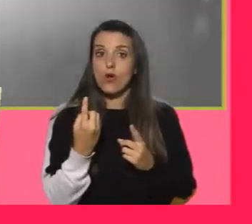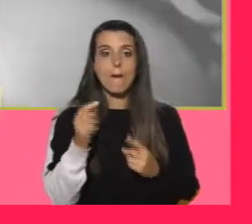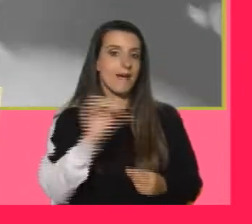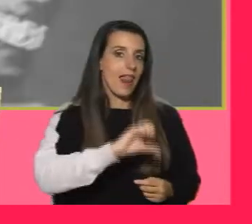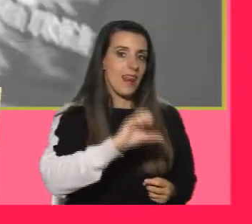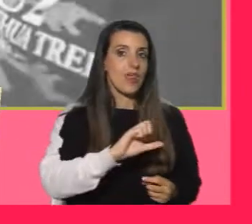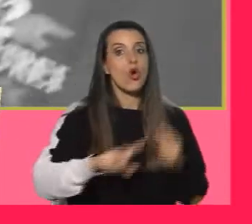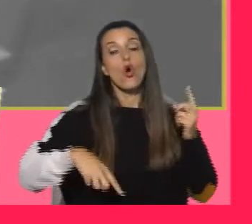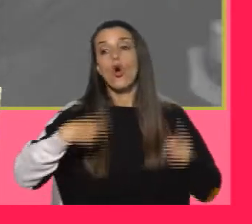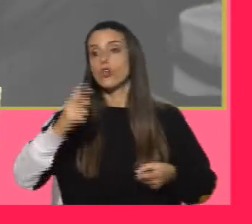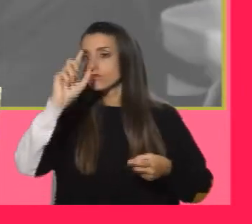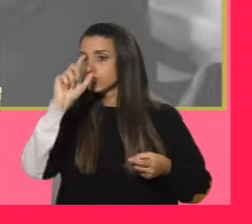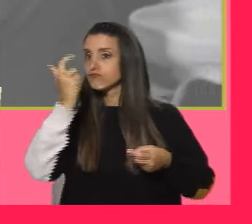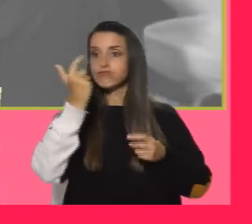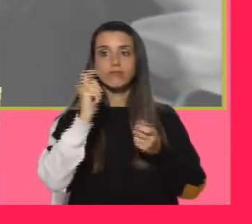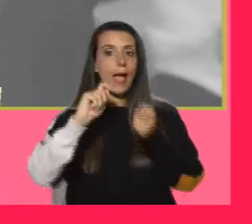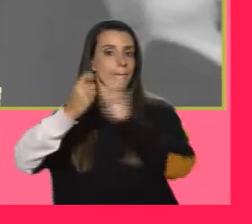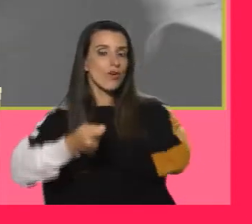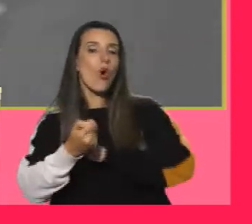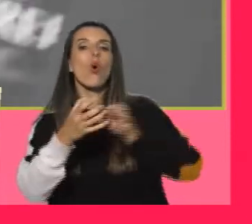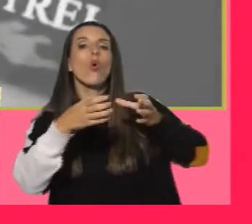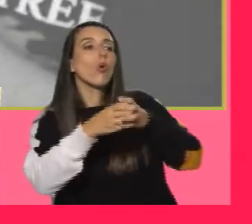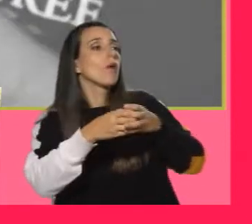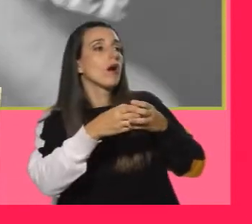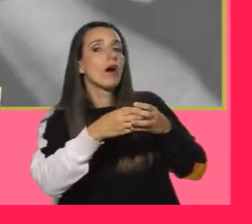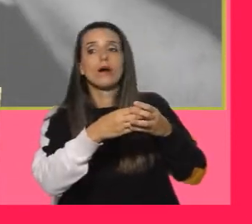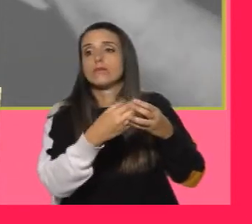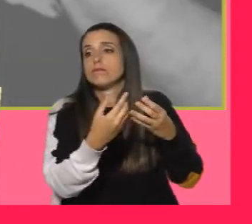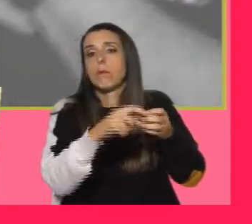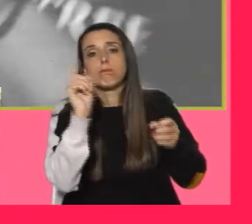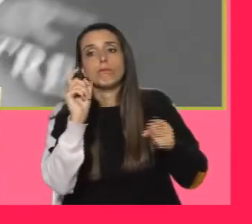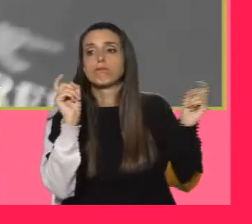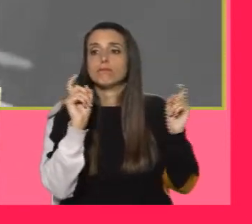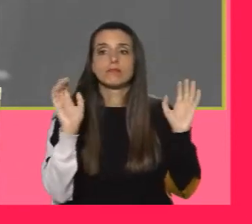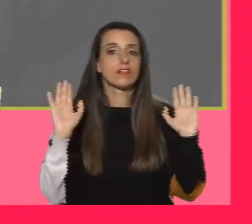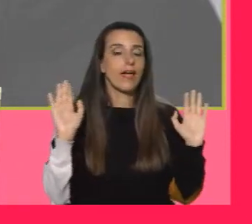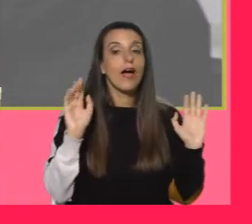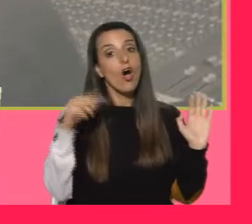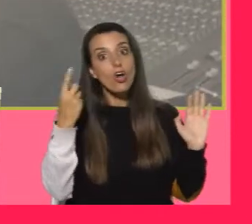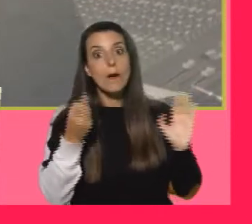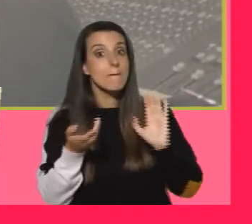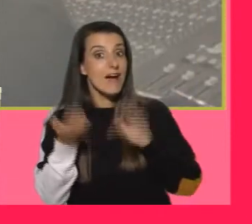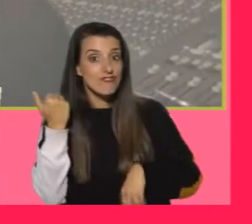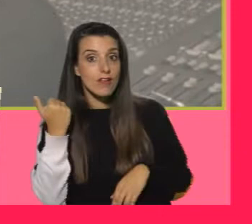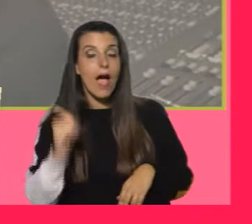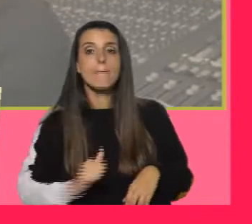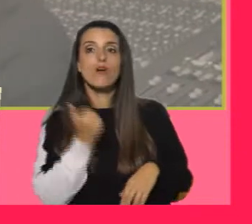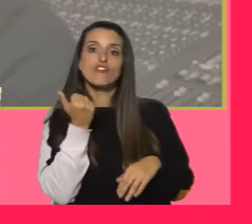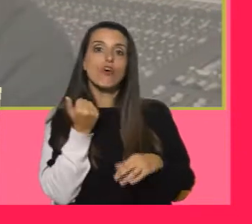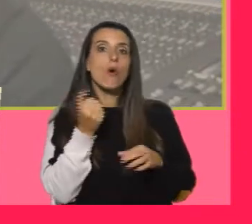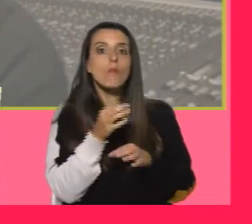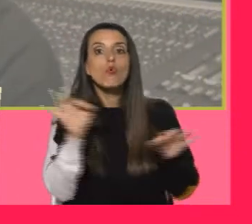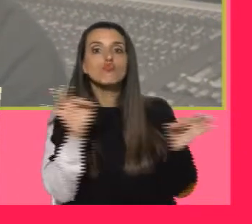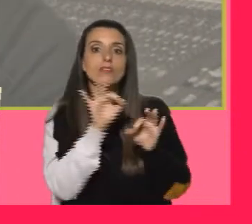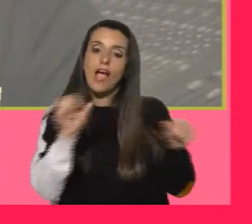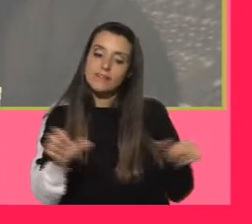por estos motivos se separaron por lo menos barato es que para la gran mayoría de la banda lo aprovecho para componer y